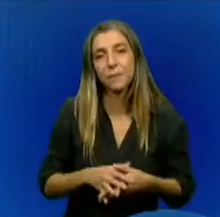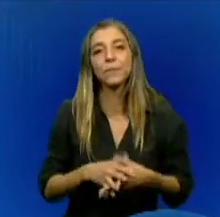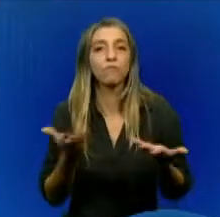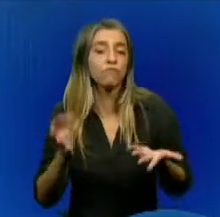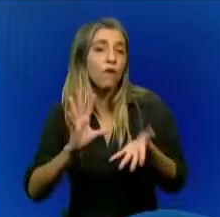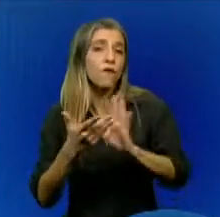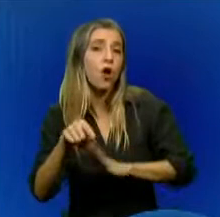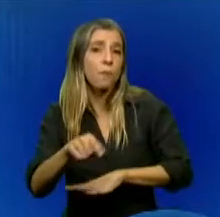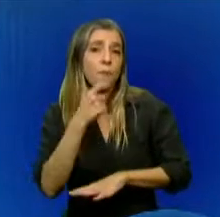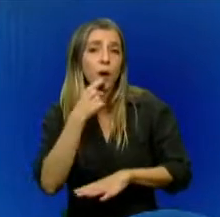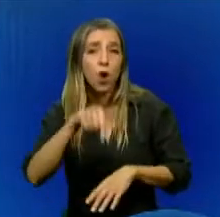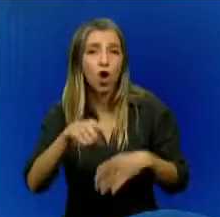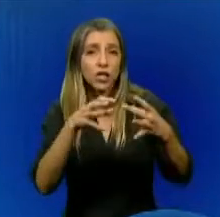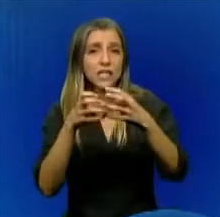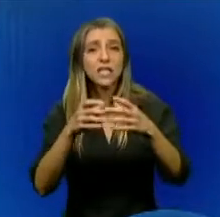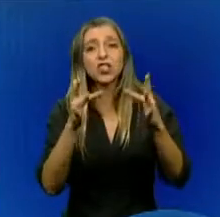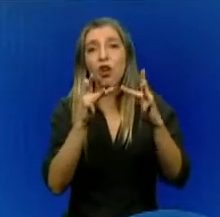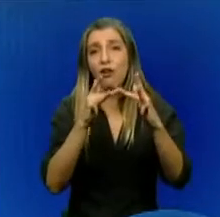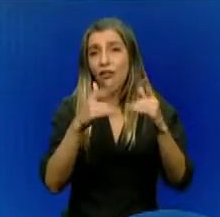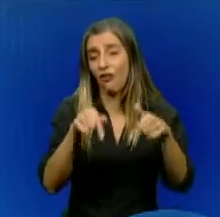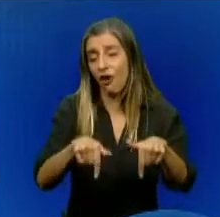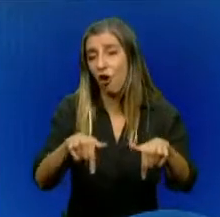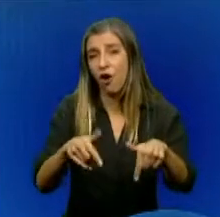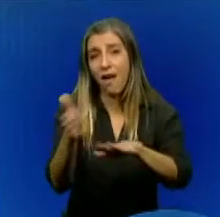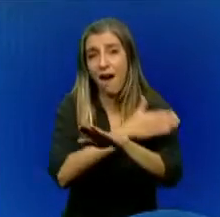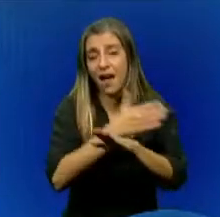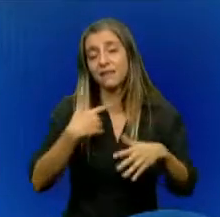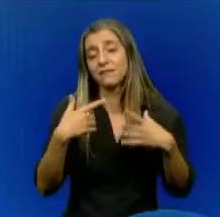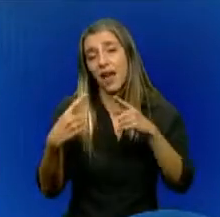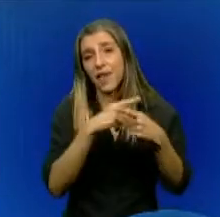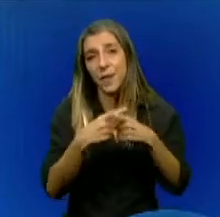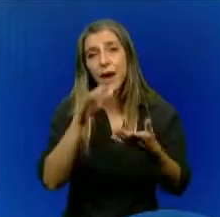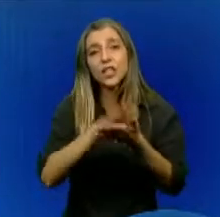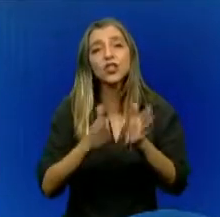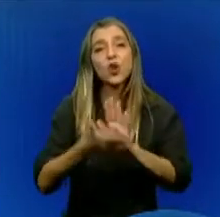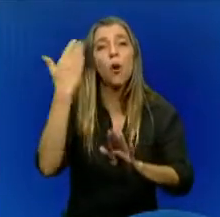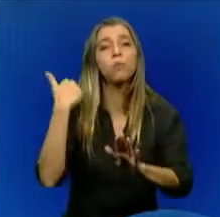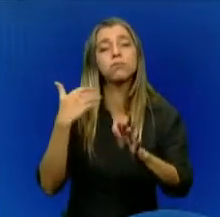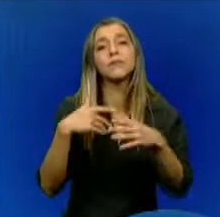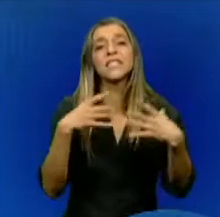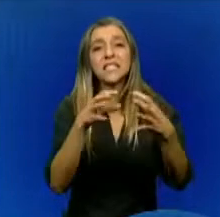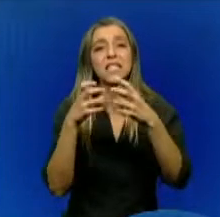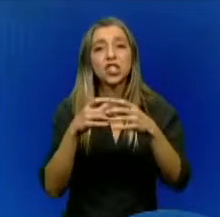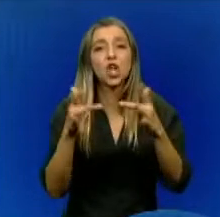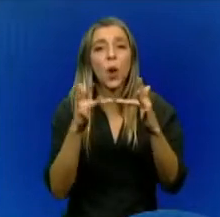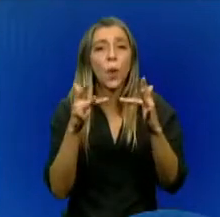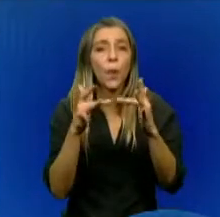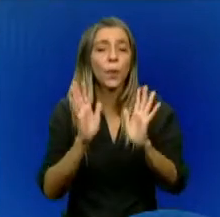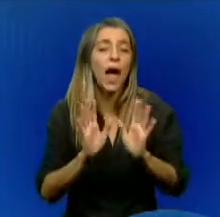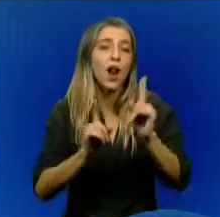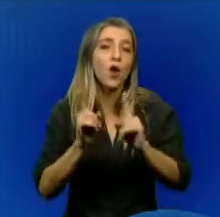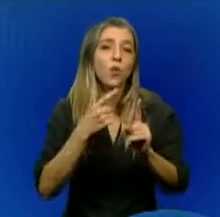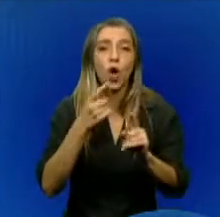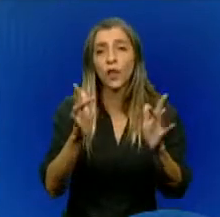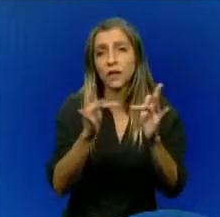son otro tema. Hoy se ha discutido, se ha dicho de las sesiones virtuales. Yo no me gusta decirle virtuales porque